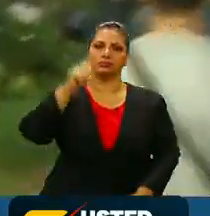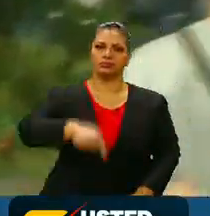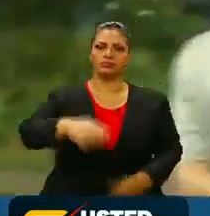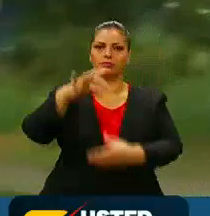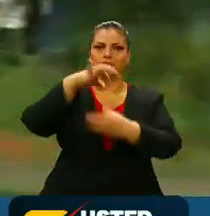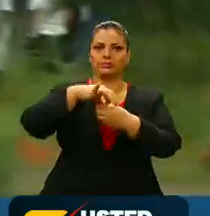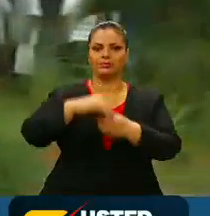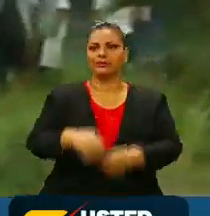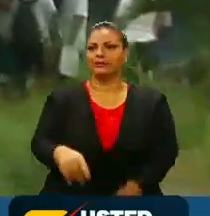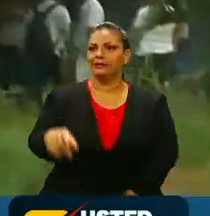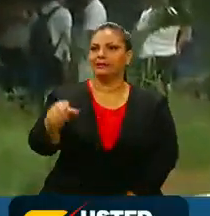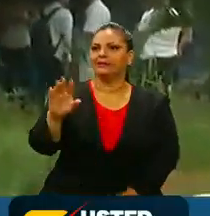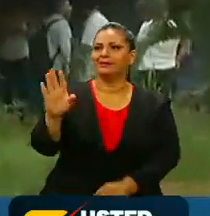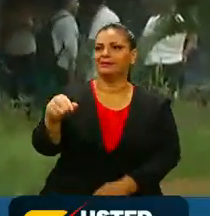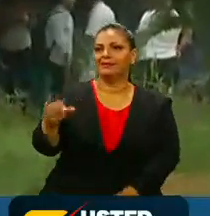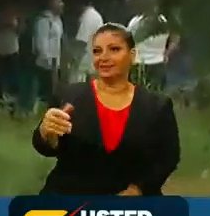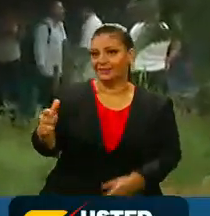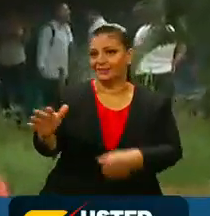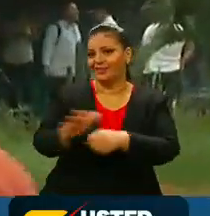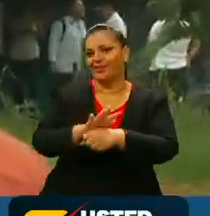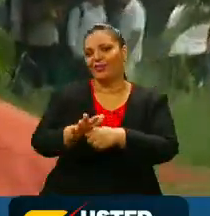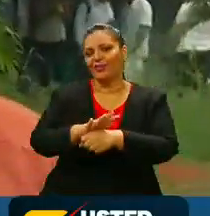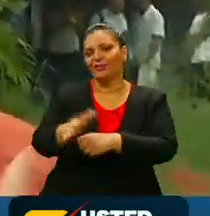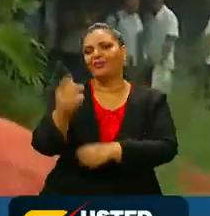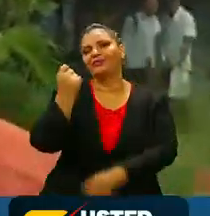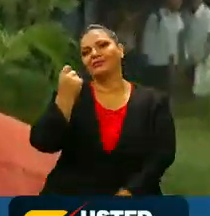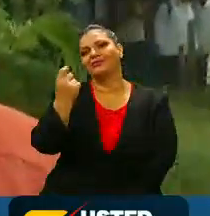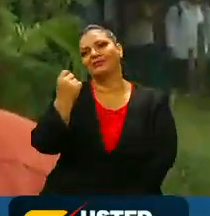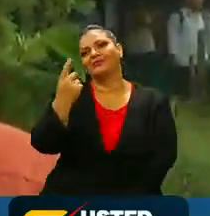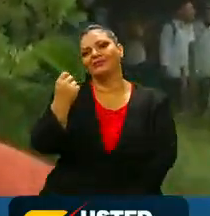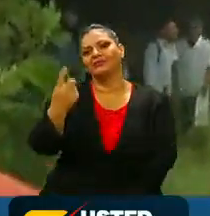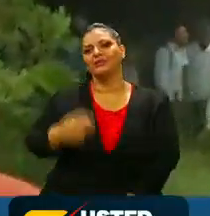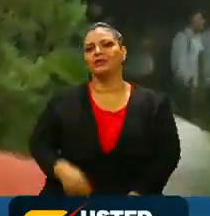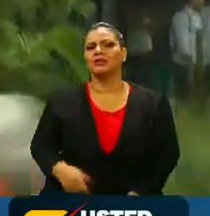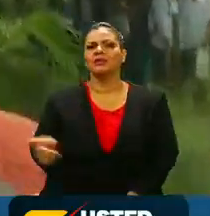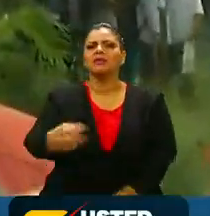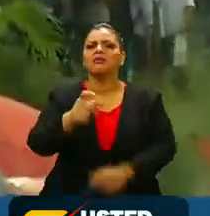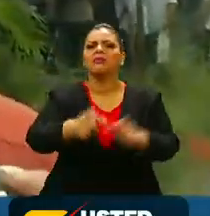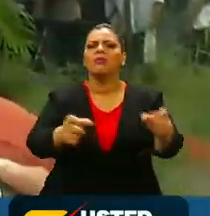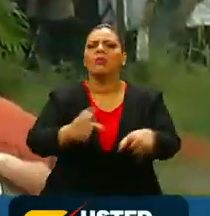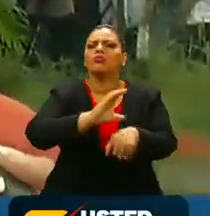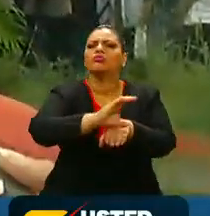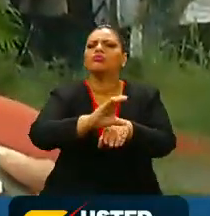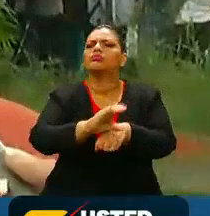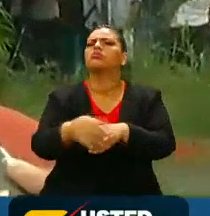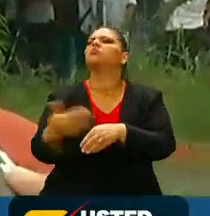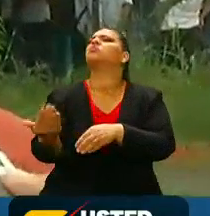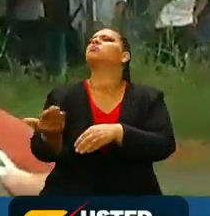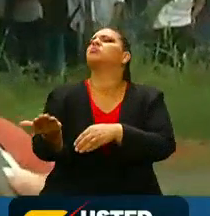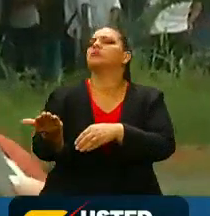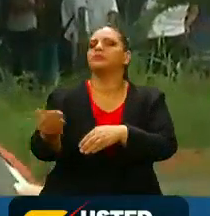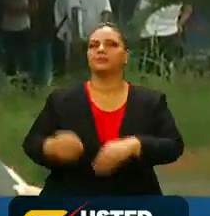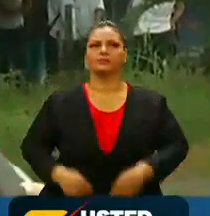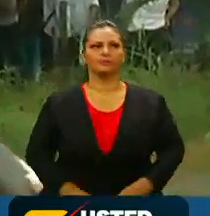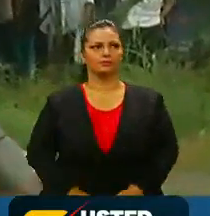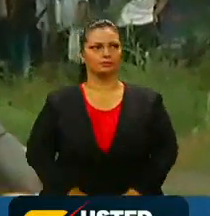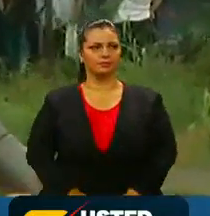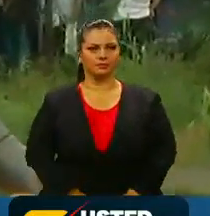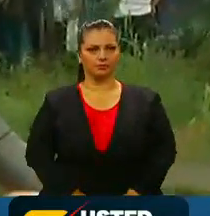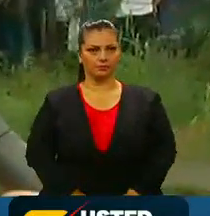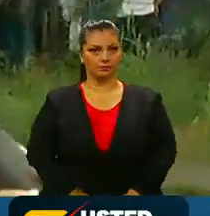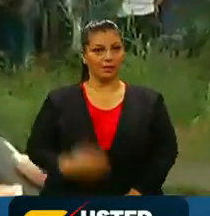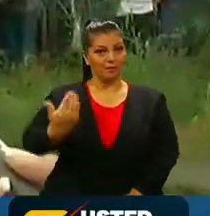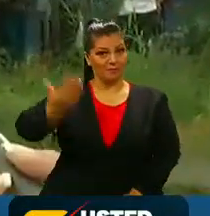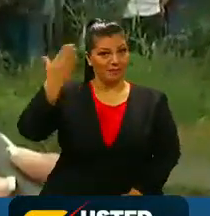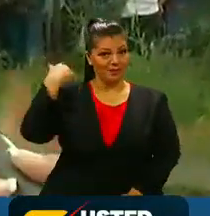gente que está un poquito con dudas, está desinformada. ¿Las recomendaciones que ustedes le dan a la ciudadanía? Donde le tocaron votar el 19 es